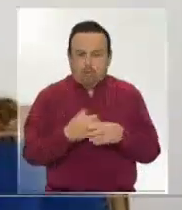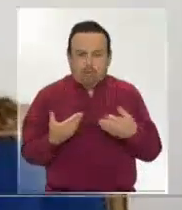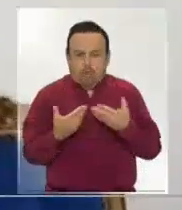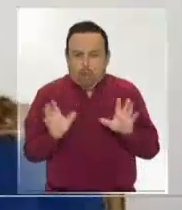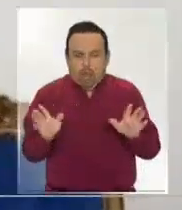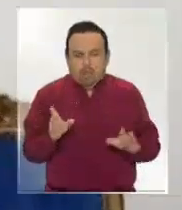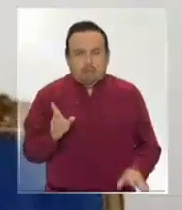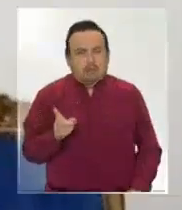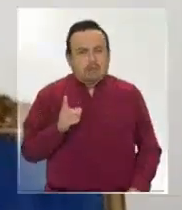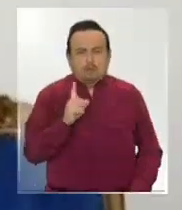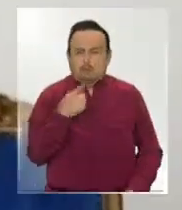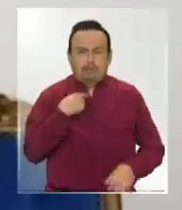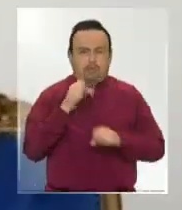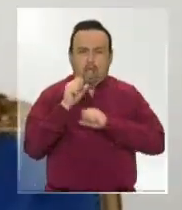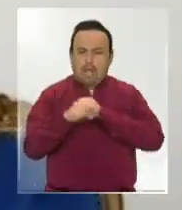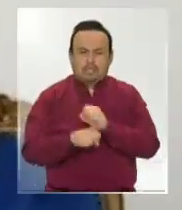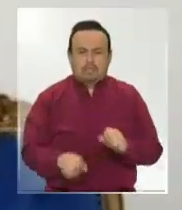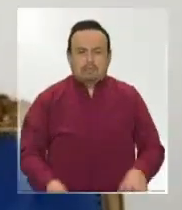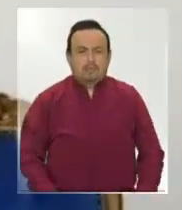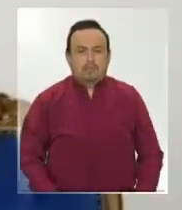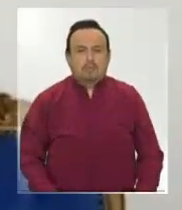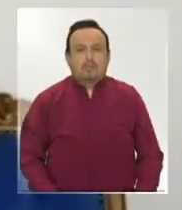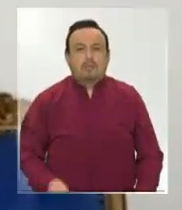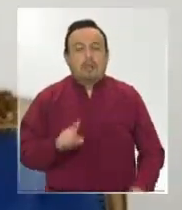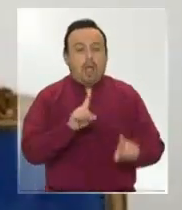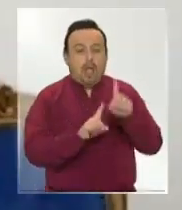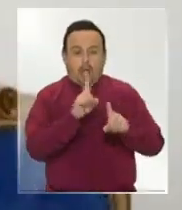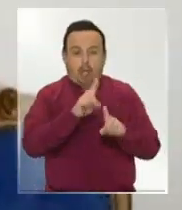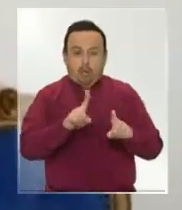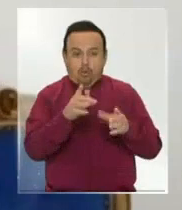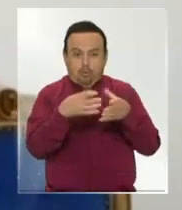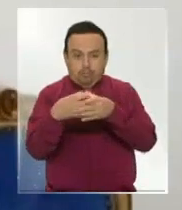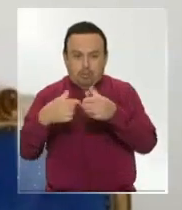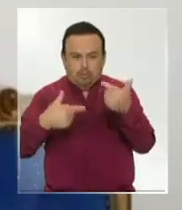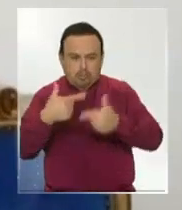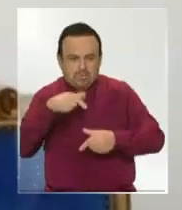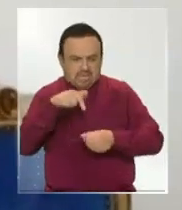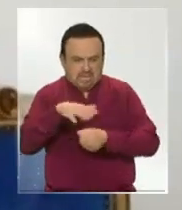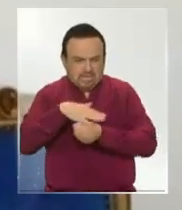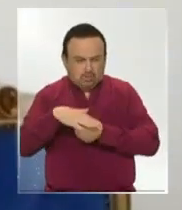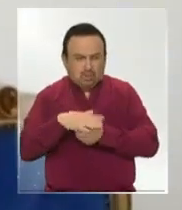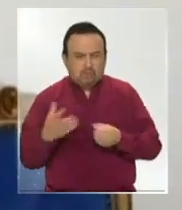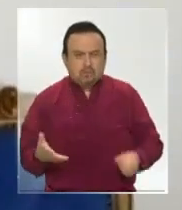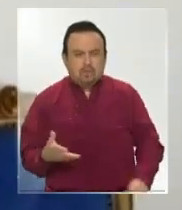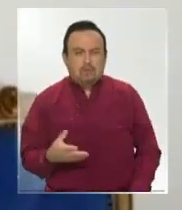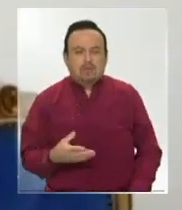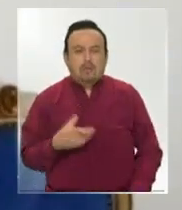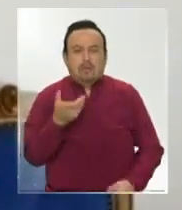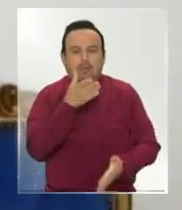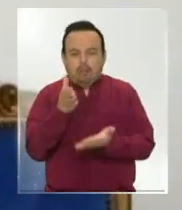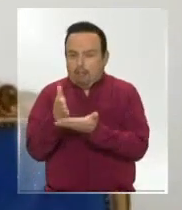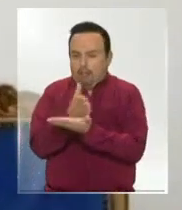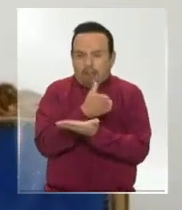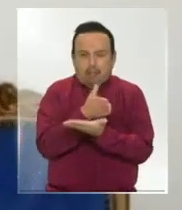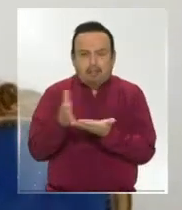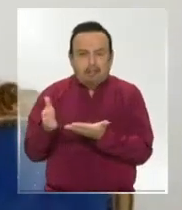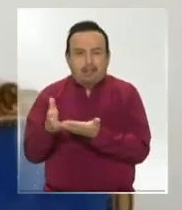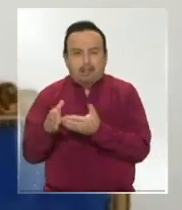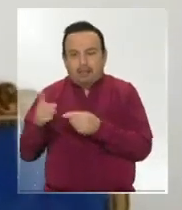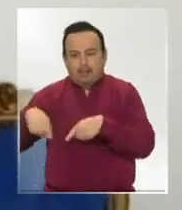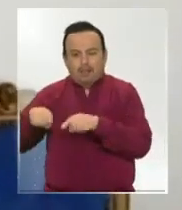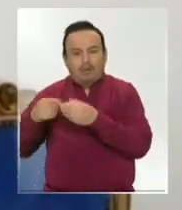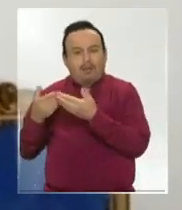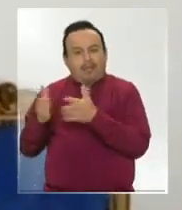Considero absolutamente inaceptable que algunos sectores en medio de esta situación busquen liberar a los